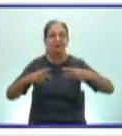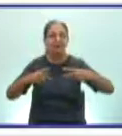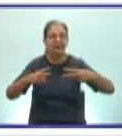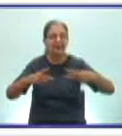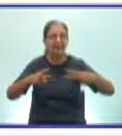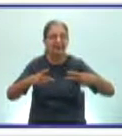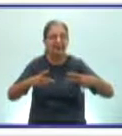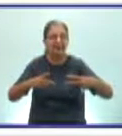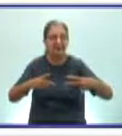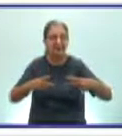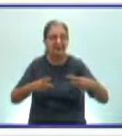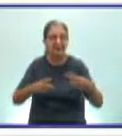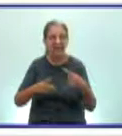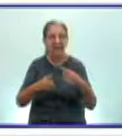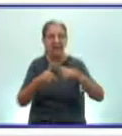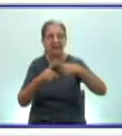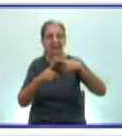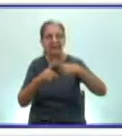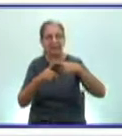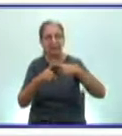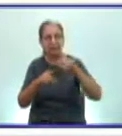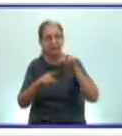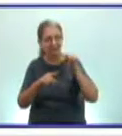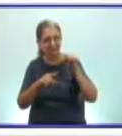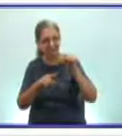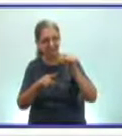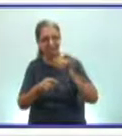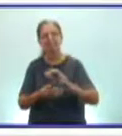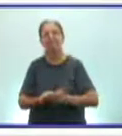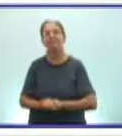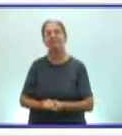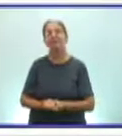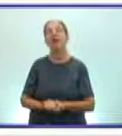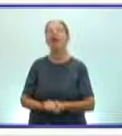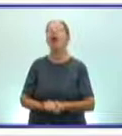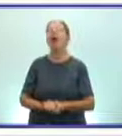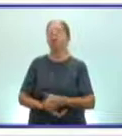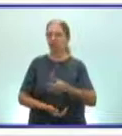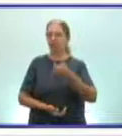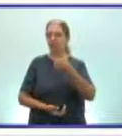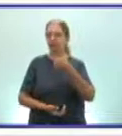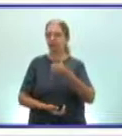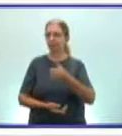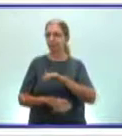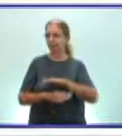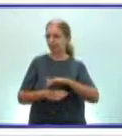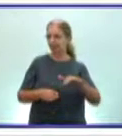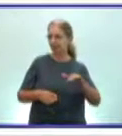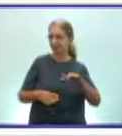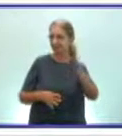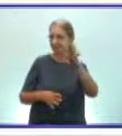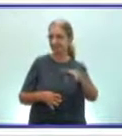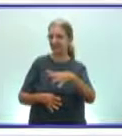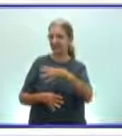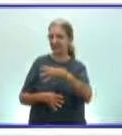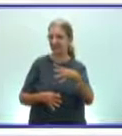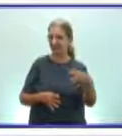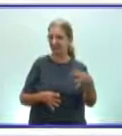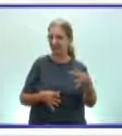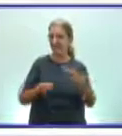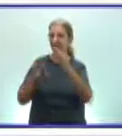cada temperatura en este caso. Muy bien, después que ya tenemos la tabla de distribución